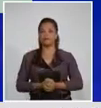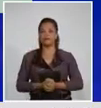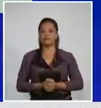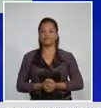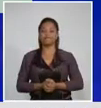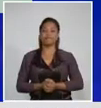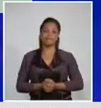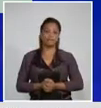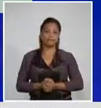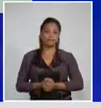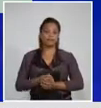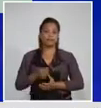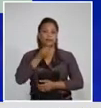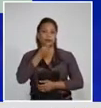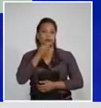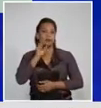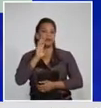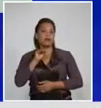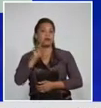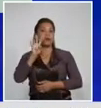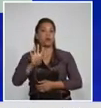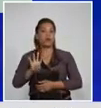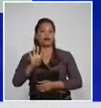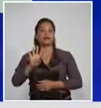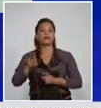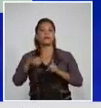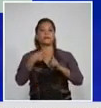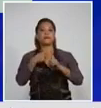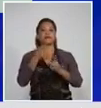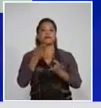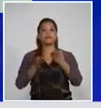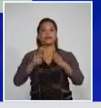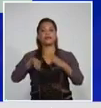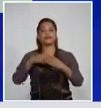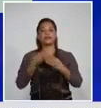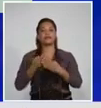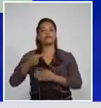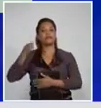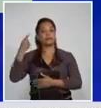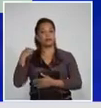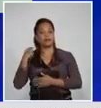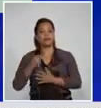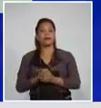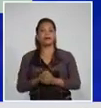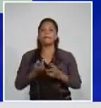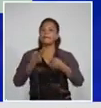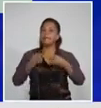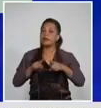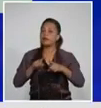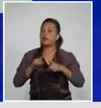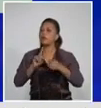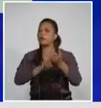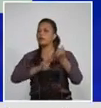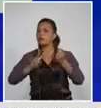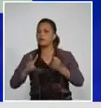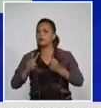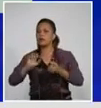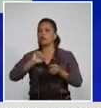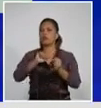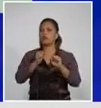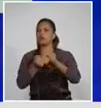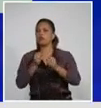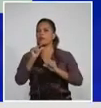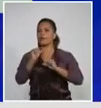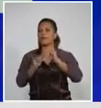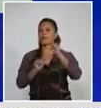tenemos que decir que son 4 más que el día anterior, de todas formas es una provincia que ha ido controlando la